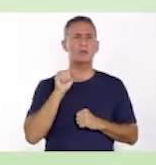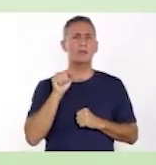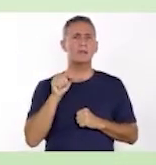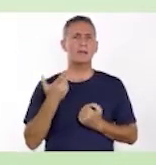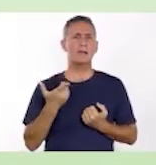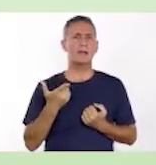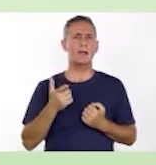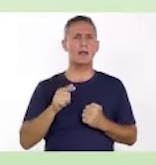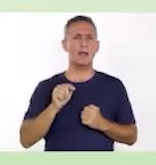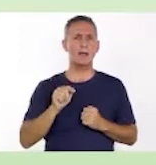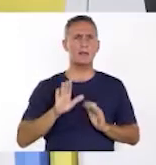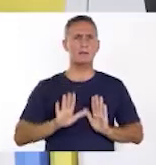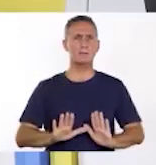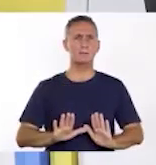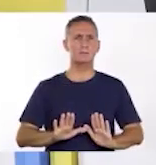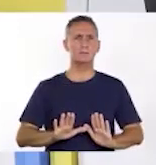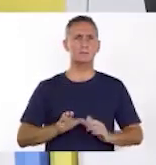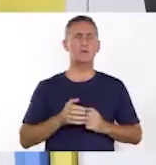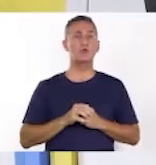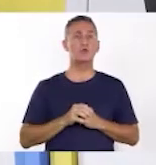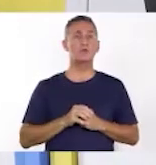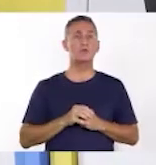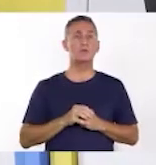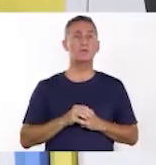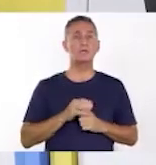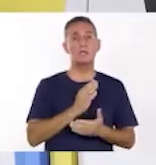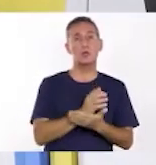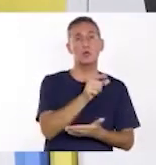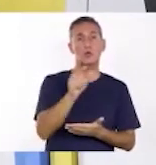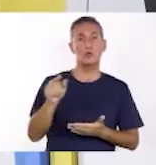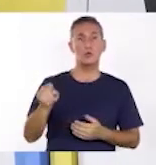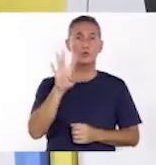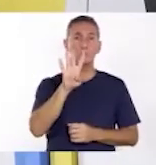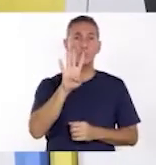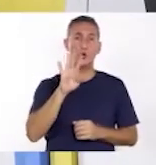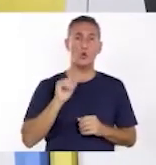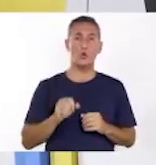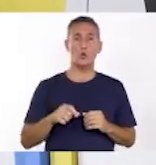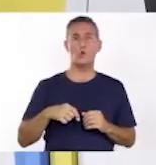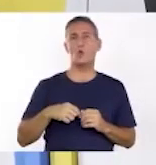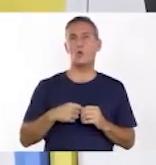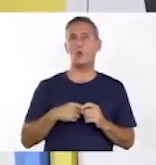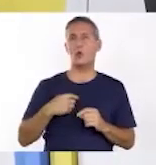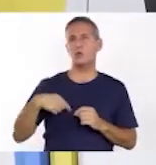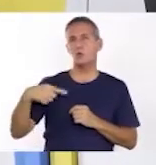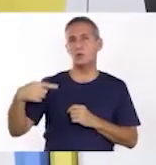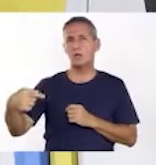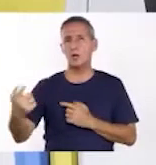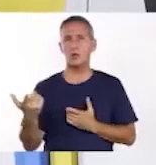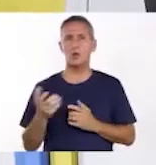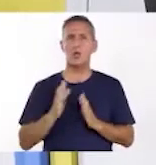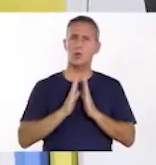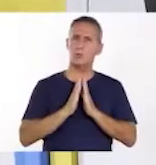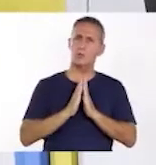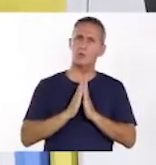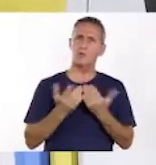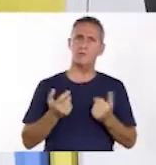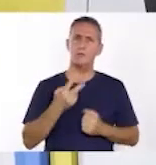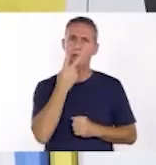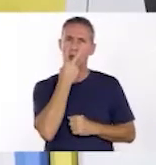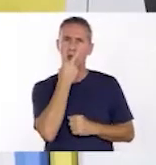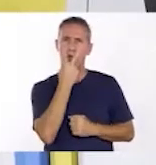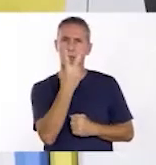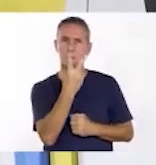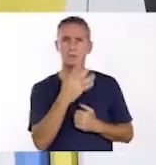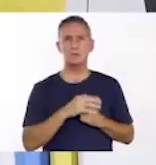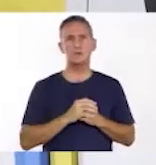un alto aquí. Los estudiantes de cuarto regular, por favor, que estén